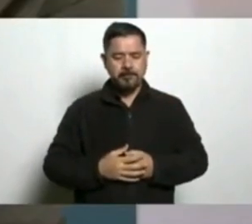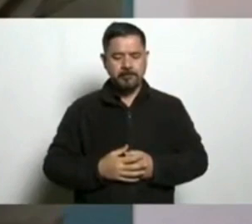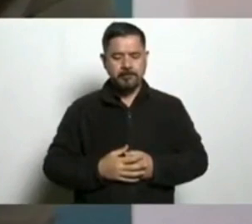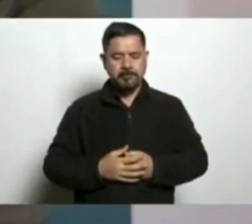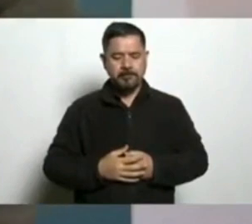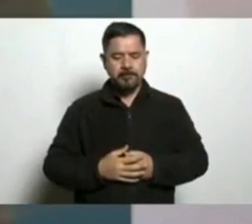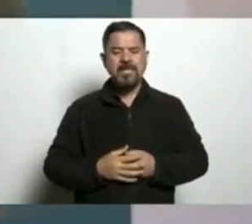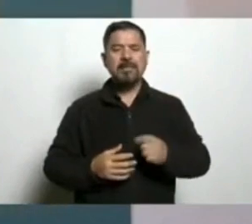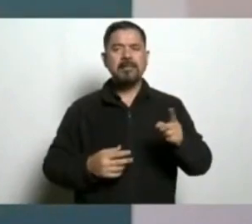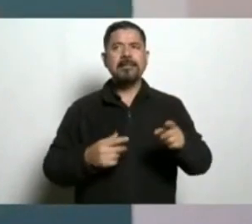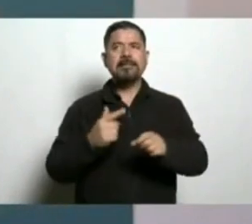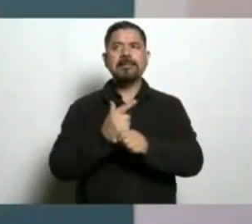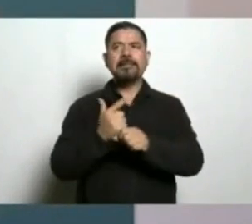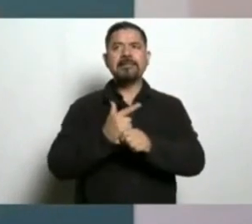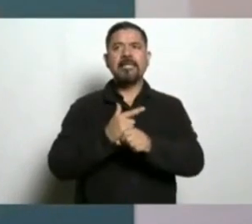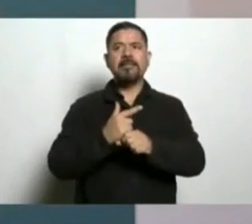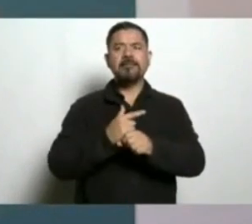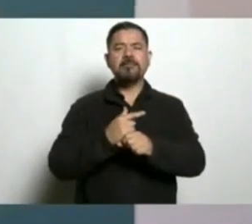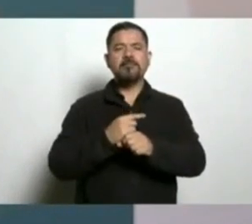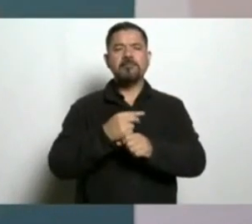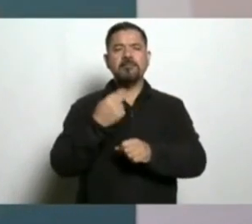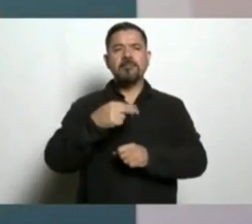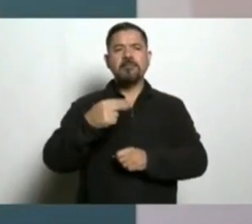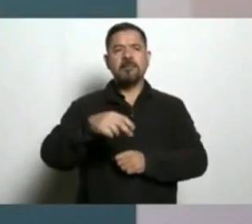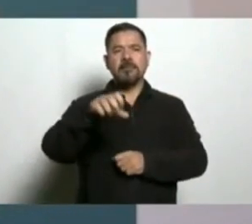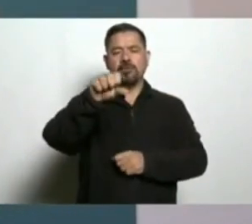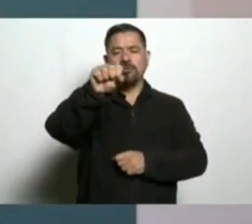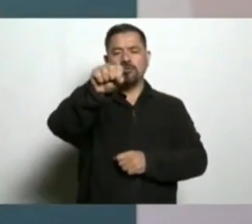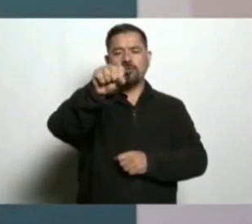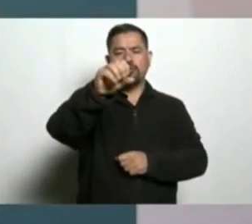era el licenciado Sodi,